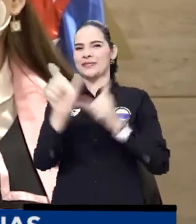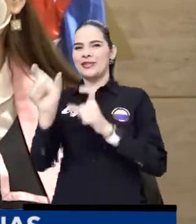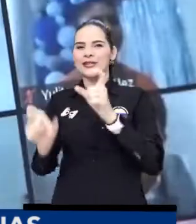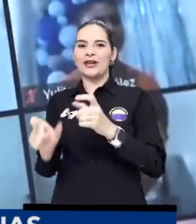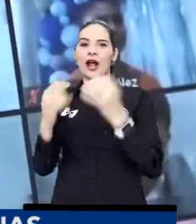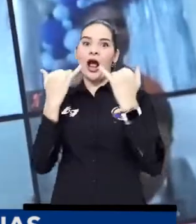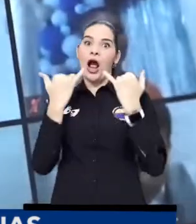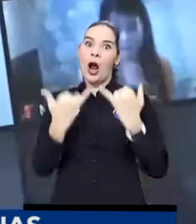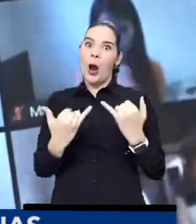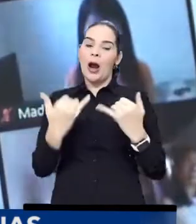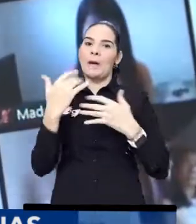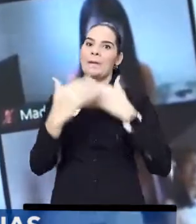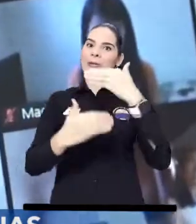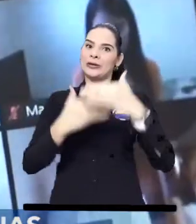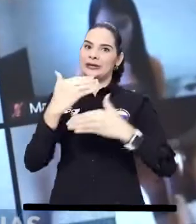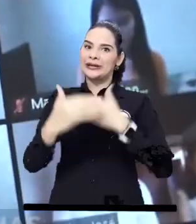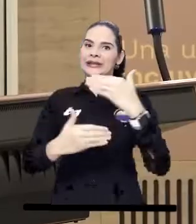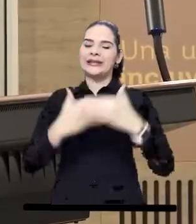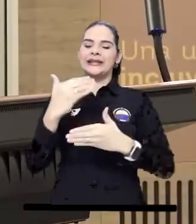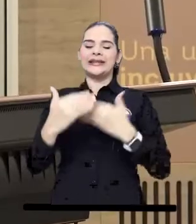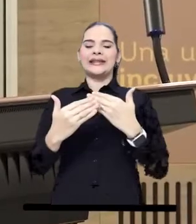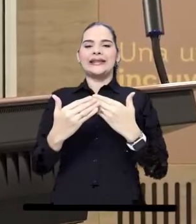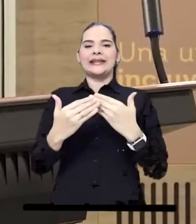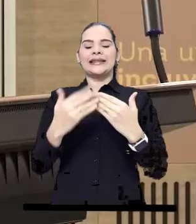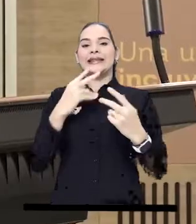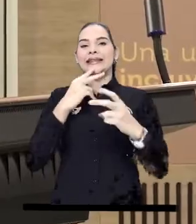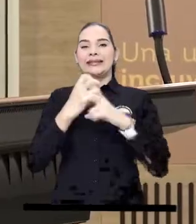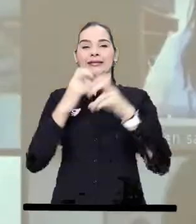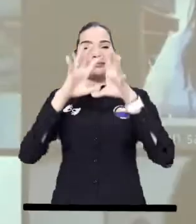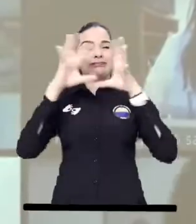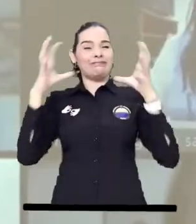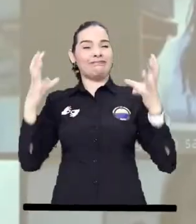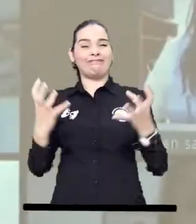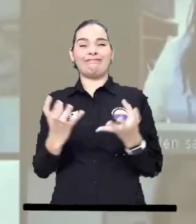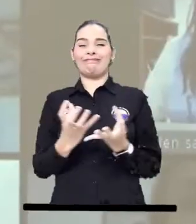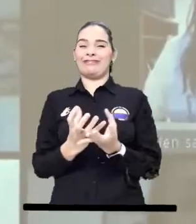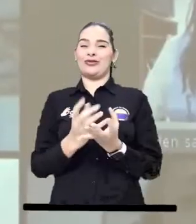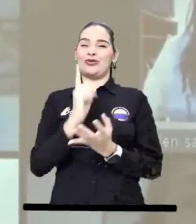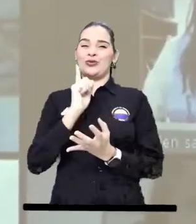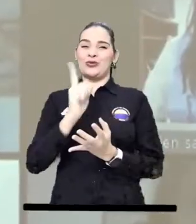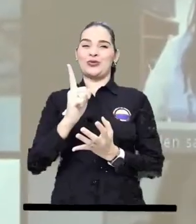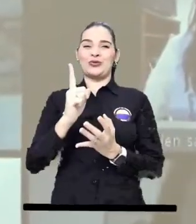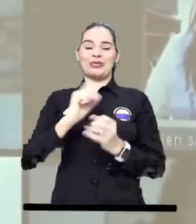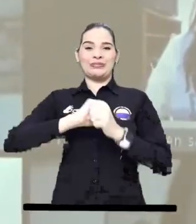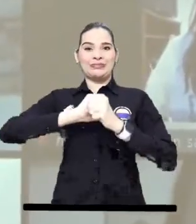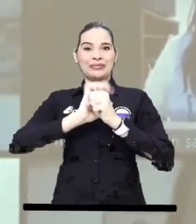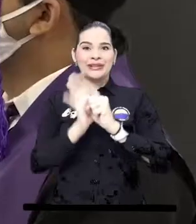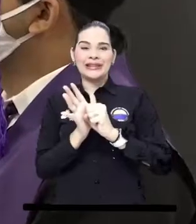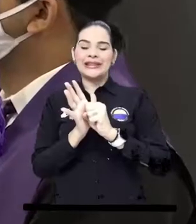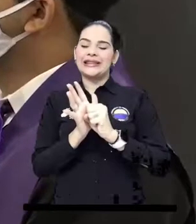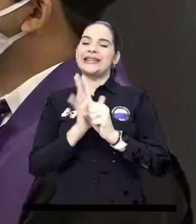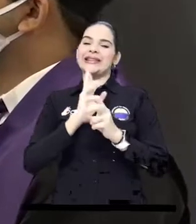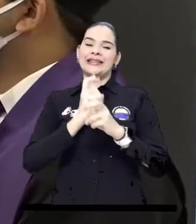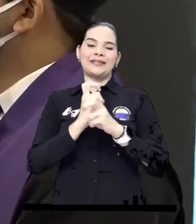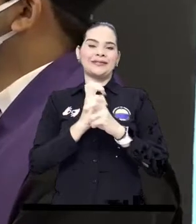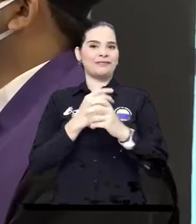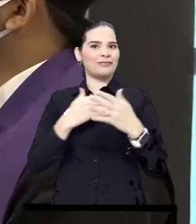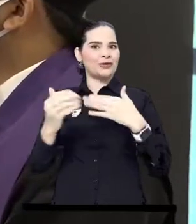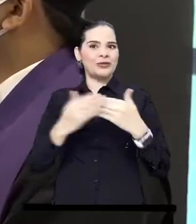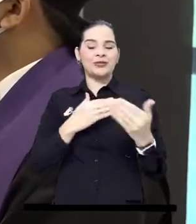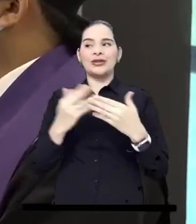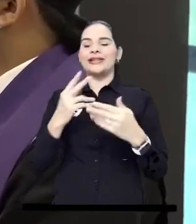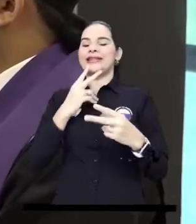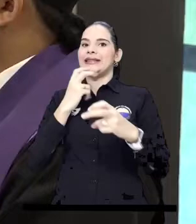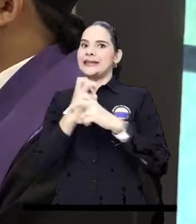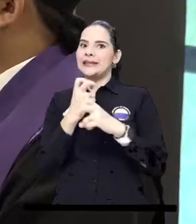y aún más en este proceso que venimos viviendo a nivel mundial, frente a lo que es la contingencia causada por COVID. Tienen